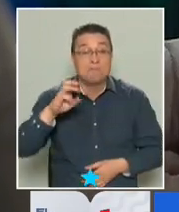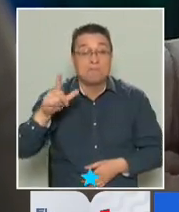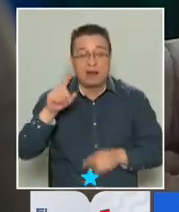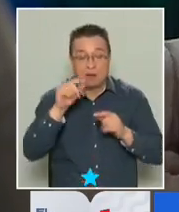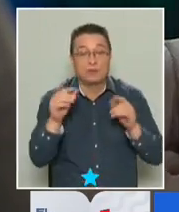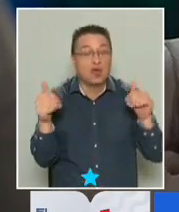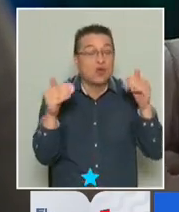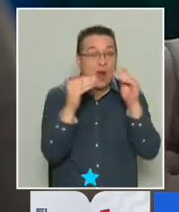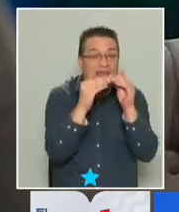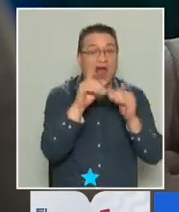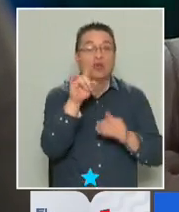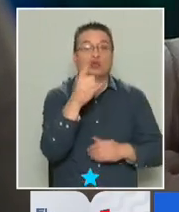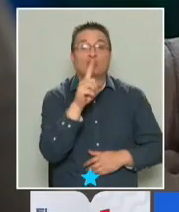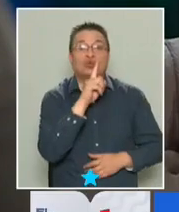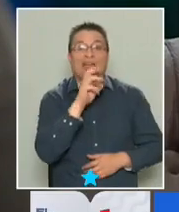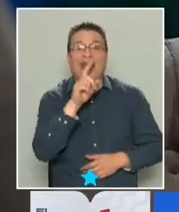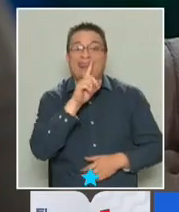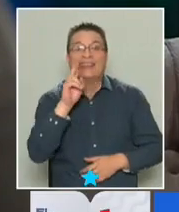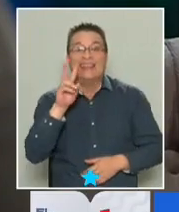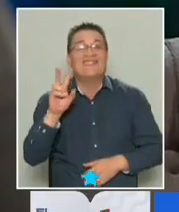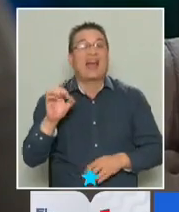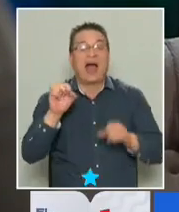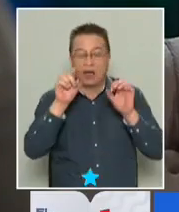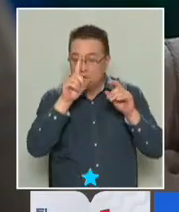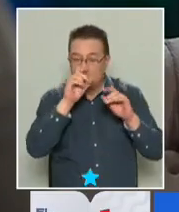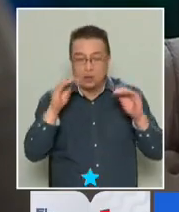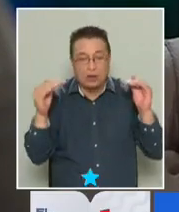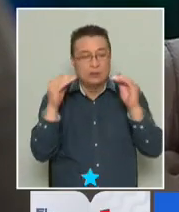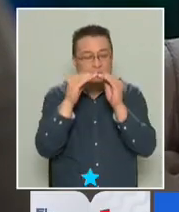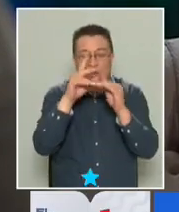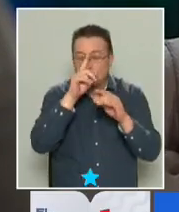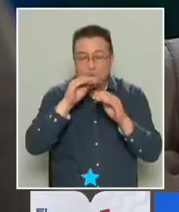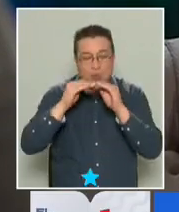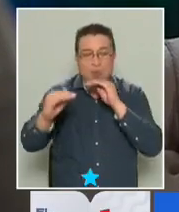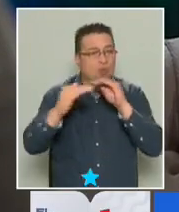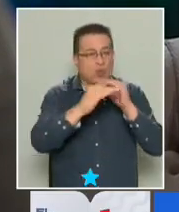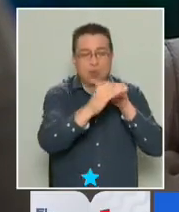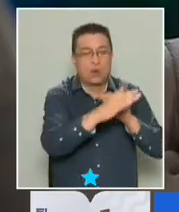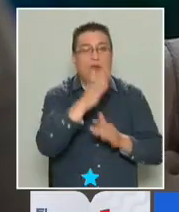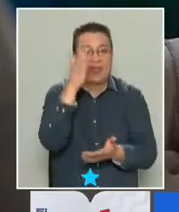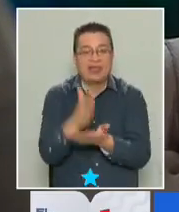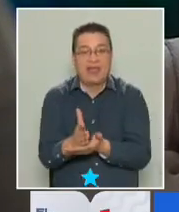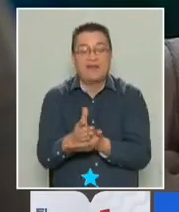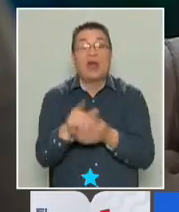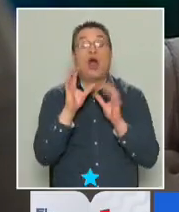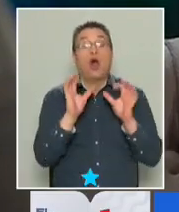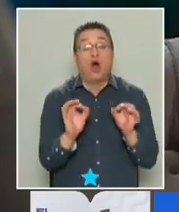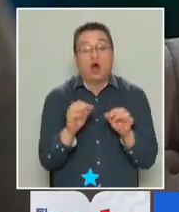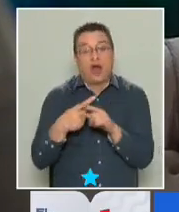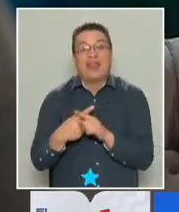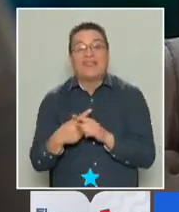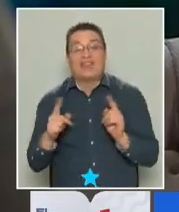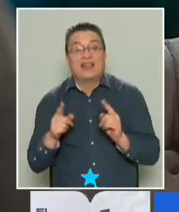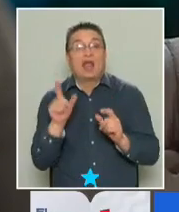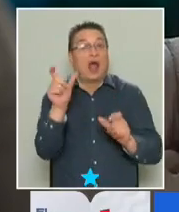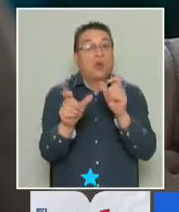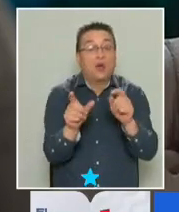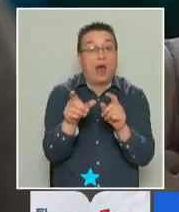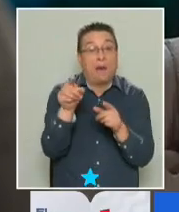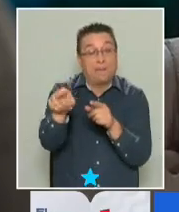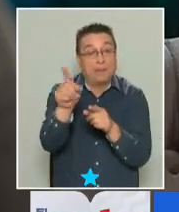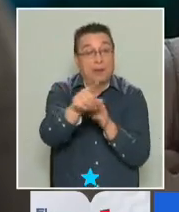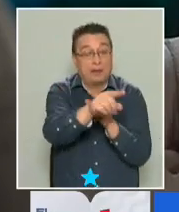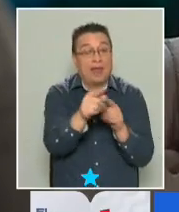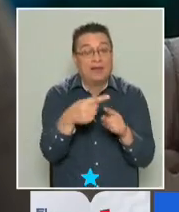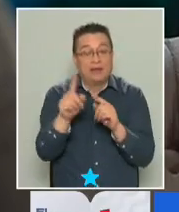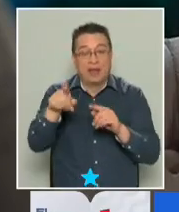permite de alguna manera superar esta tautología de tratar por igual a los iguales o eventualmente tratar de manera diferente a aquellas personas que se encuentran